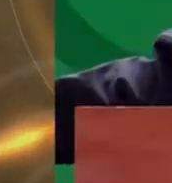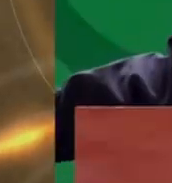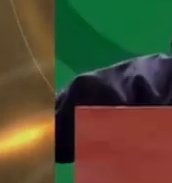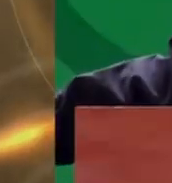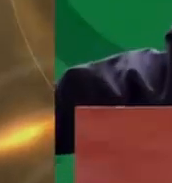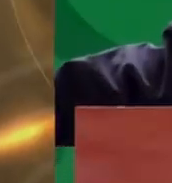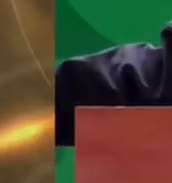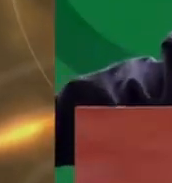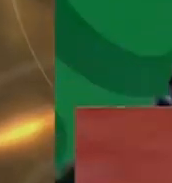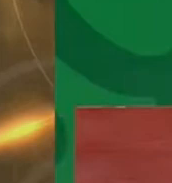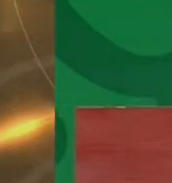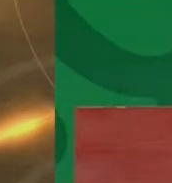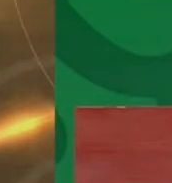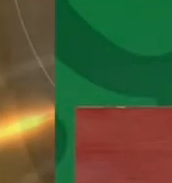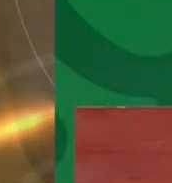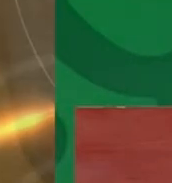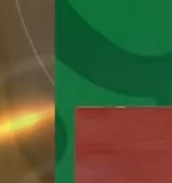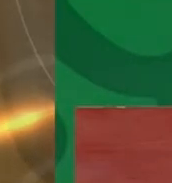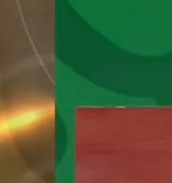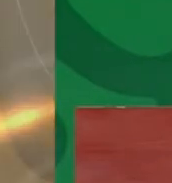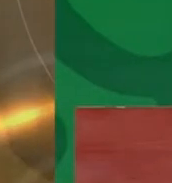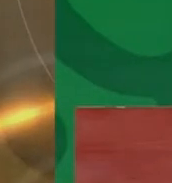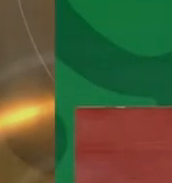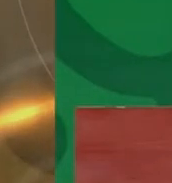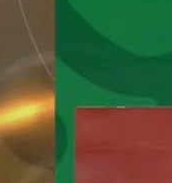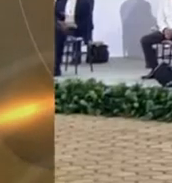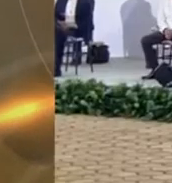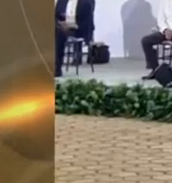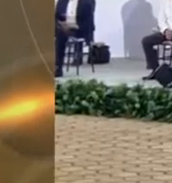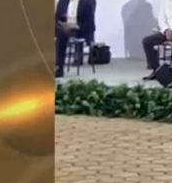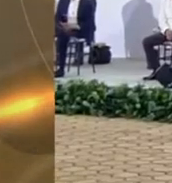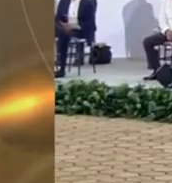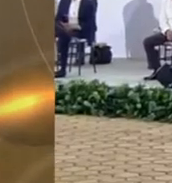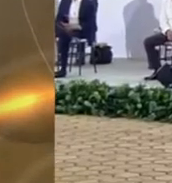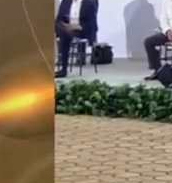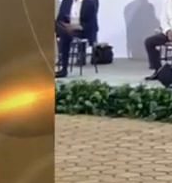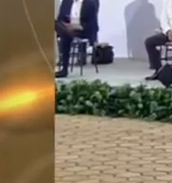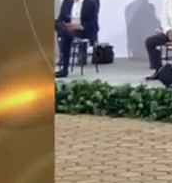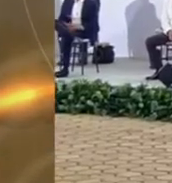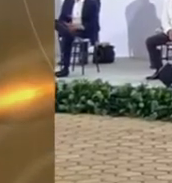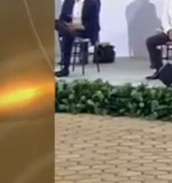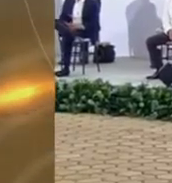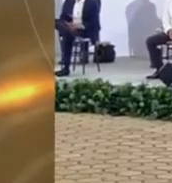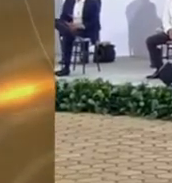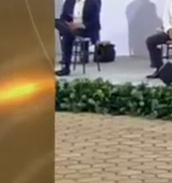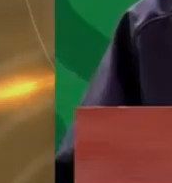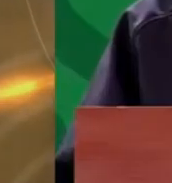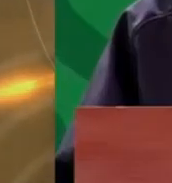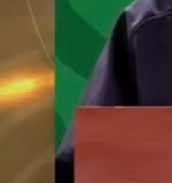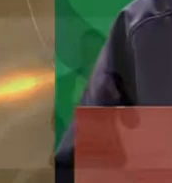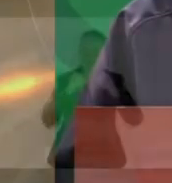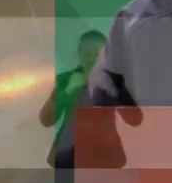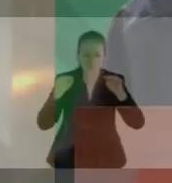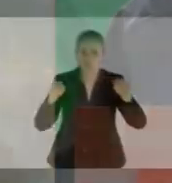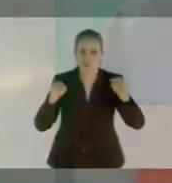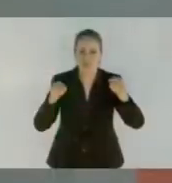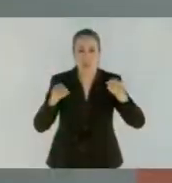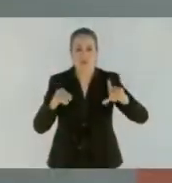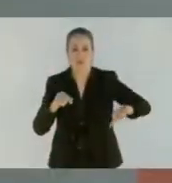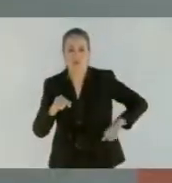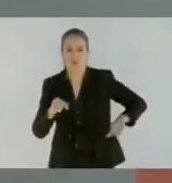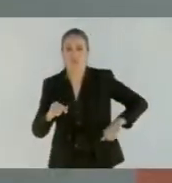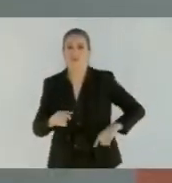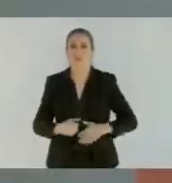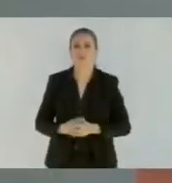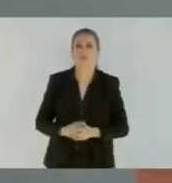en tratamiento médico. Como siempre, soy optimista. Saldremos adelante todos. Se lee en su cuenta. López Obrador entra en